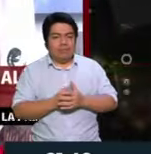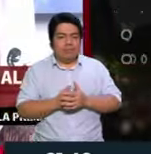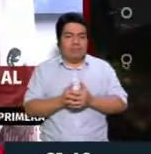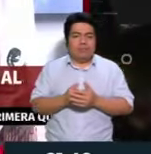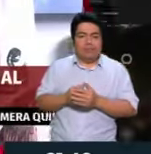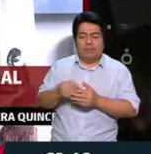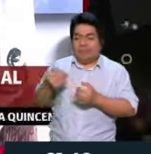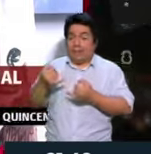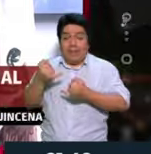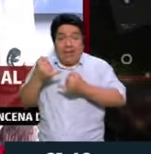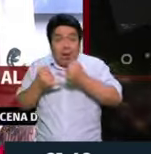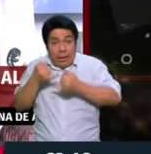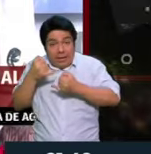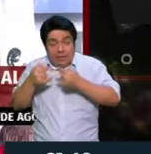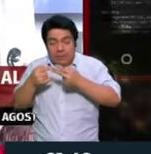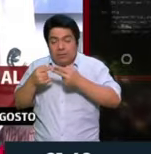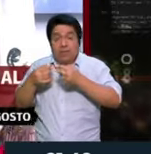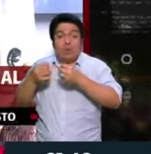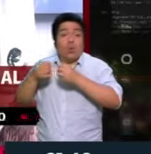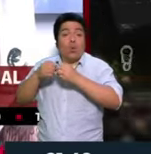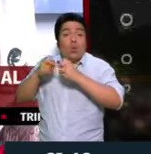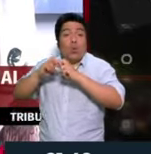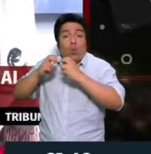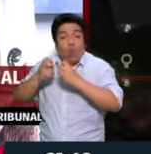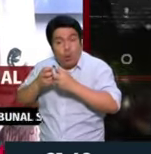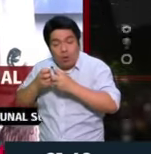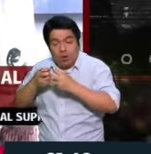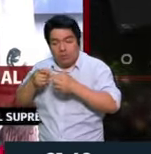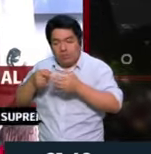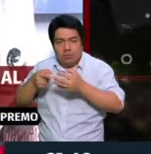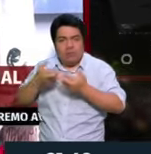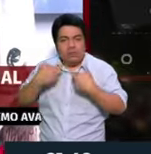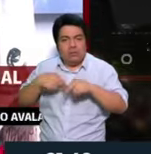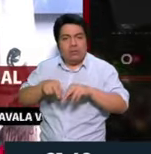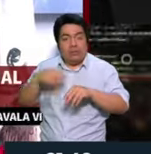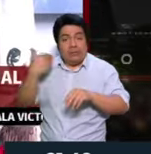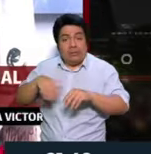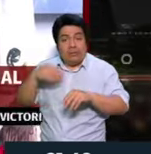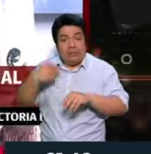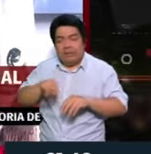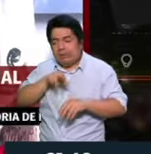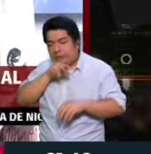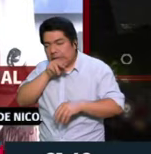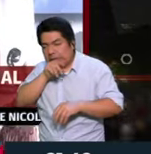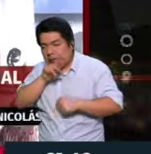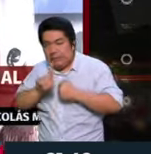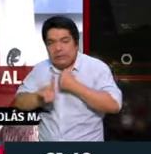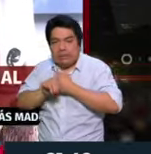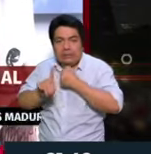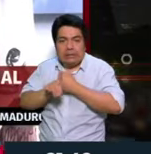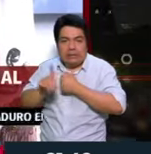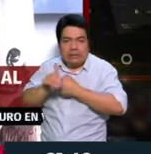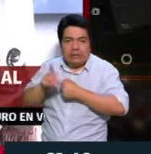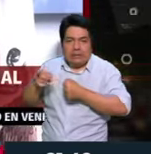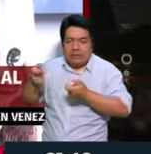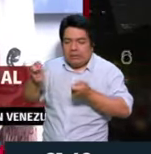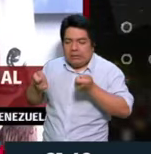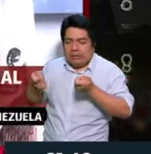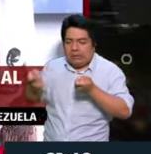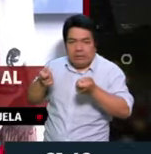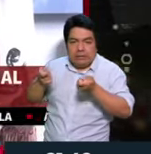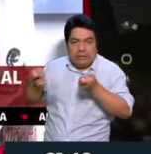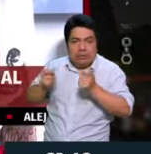elección directa de jueces representa un riesgo para el funcionamiento de